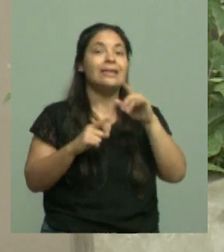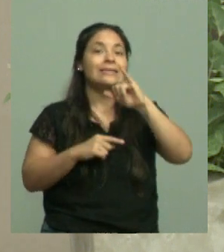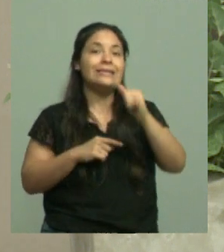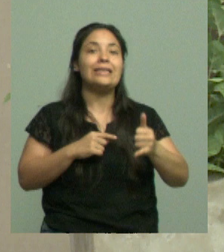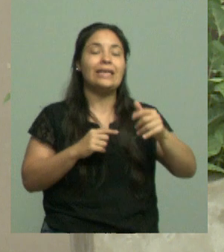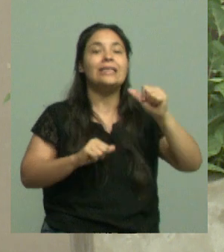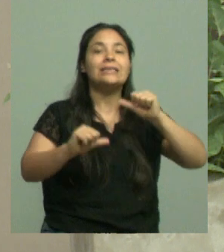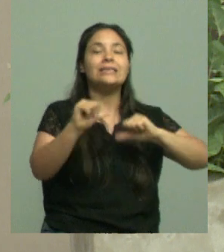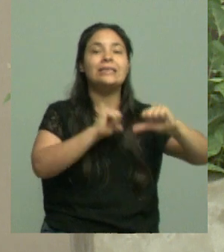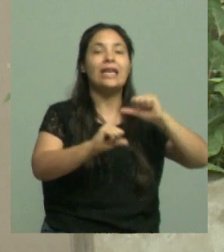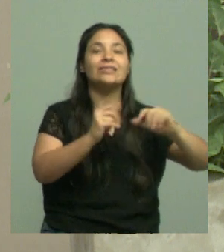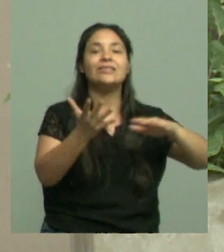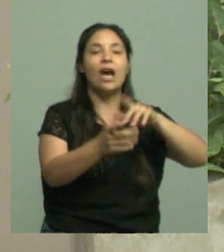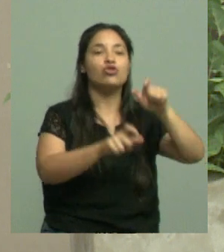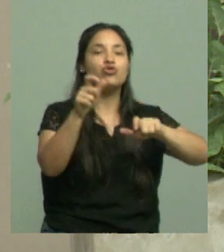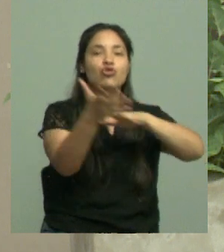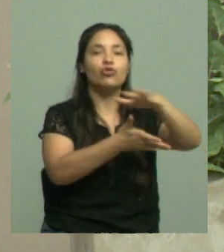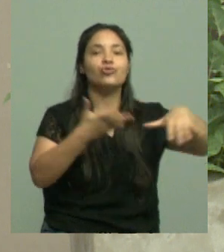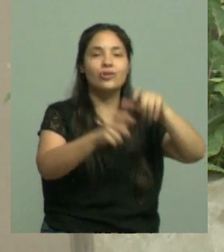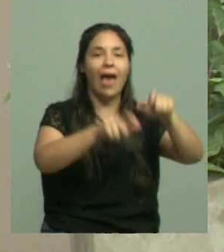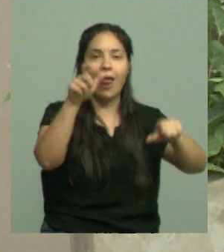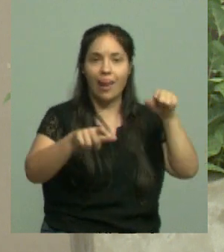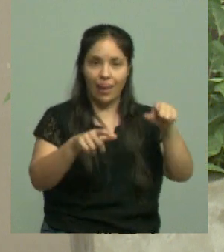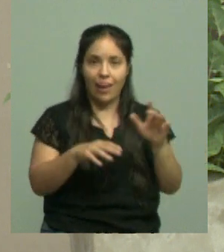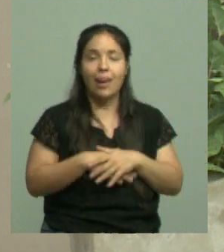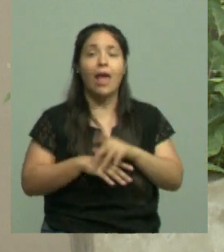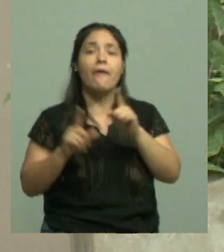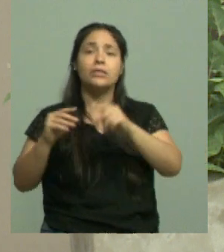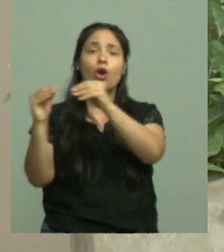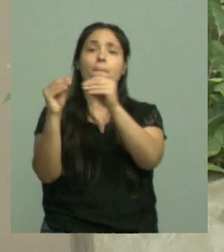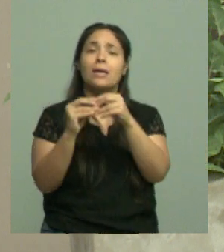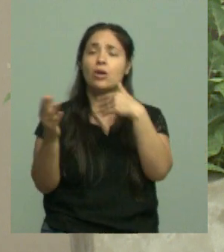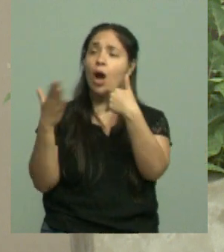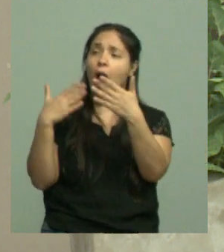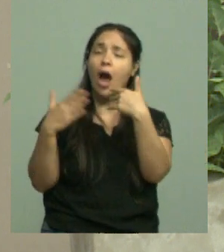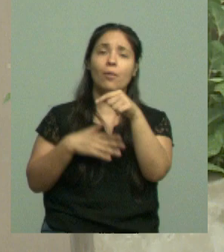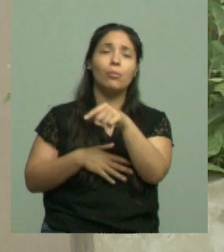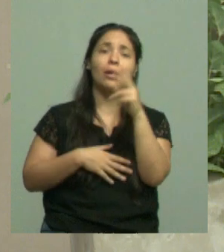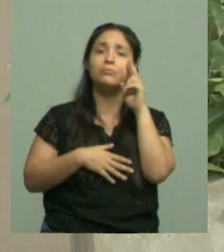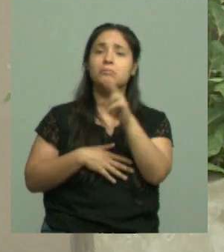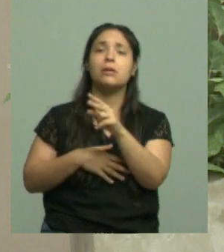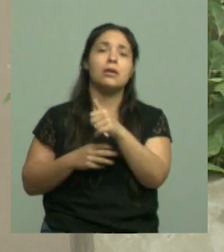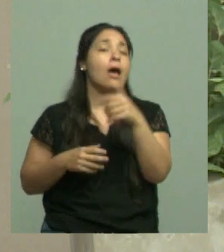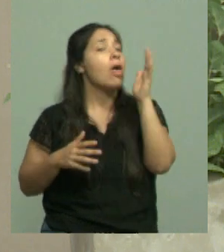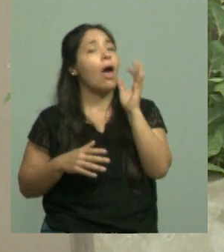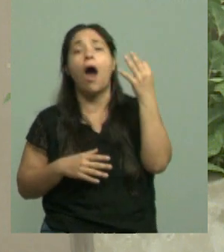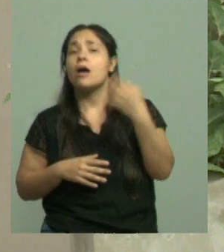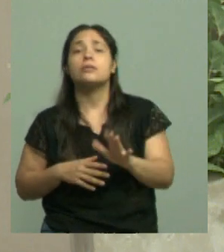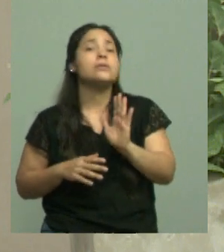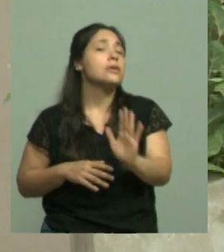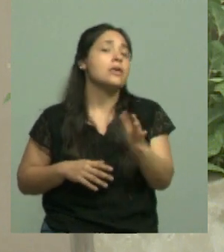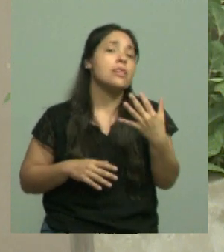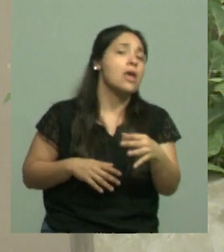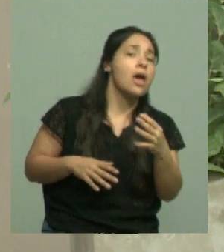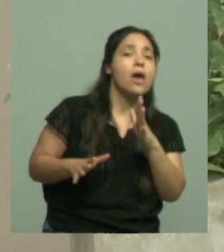social y uno escucha muchas veces hablar a los colegas como de, bueno, esto tiene que pasar, hay que hacerlo así, hay que